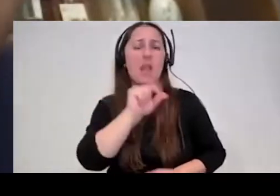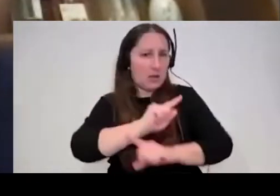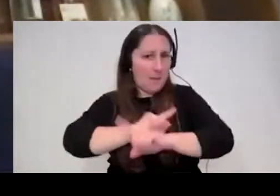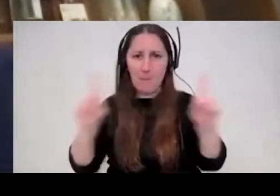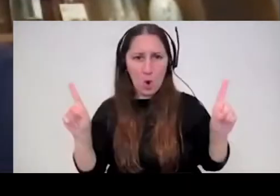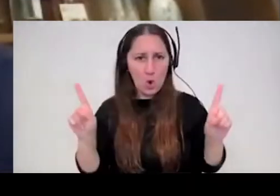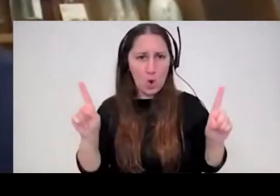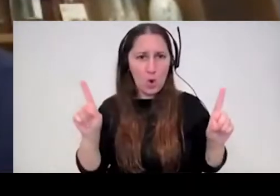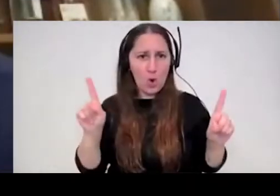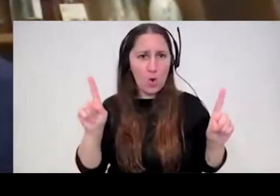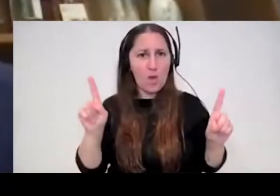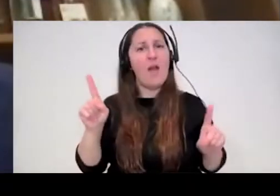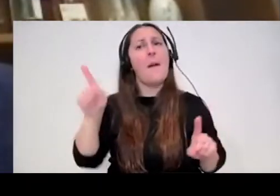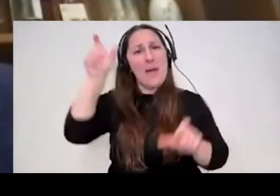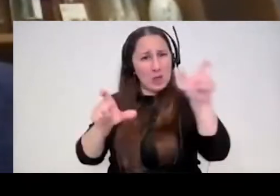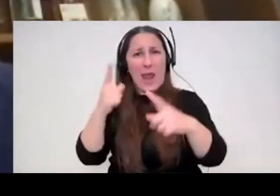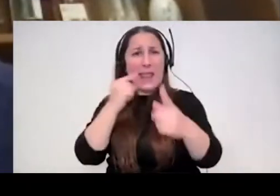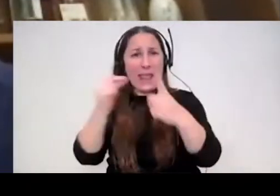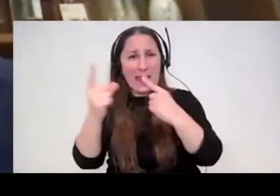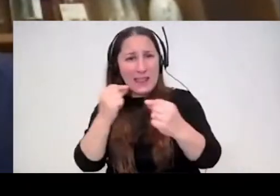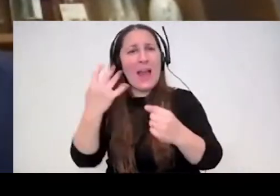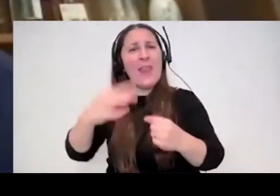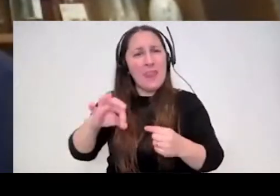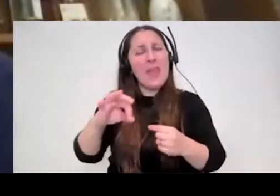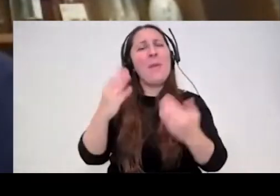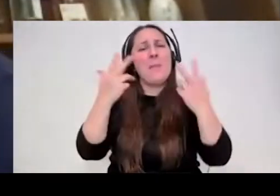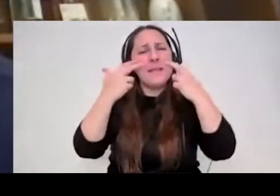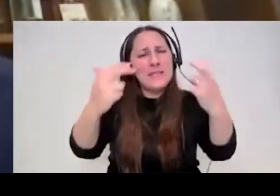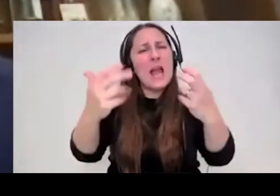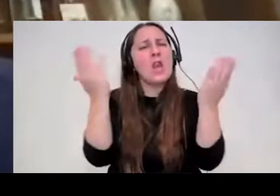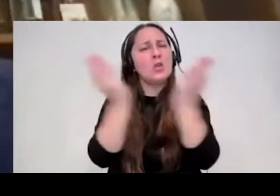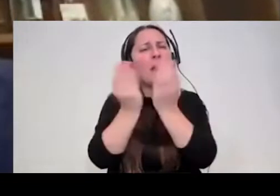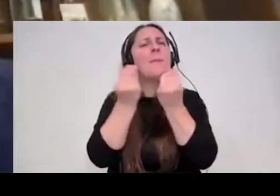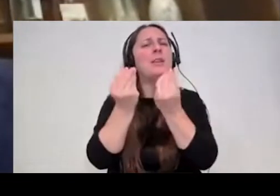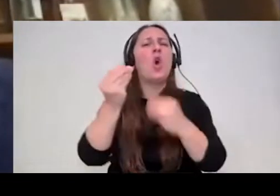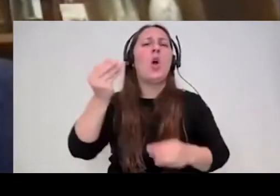Tendrían que estudiar un poquito más lo que pasó en Italia de Mussolini o en la Alemania de Hitler,